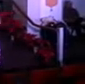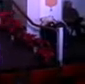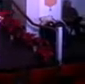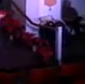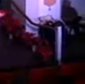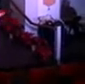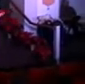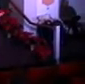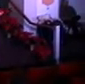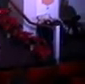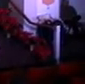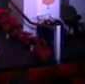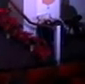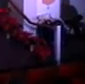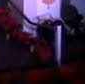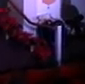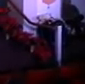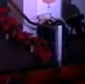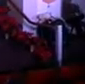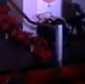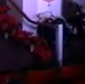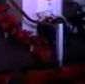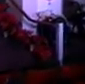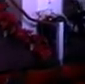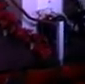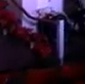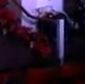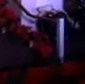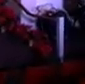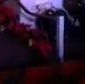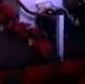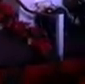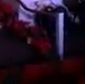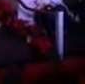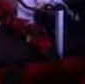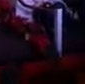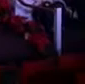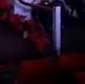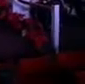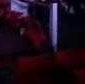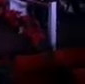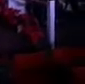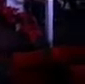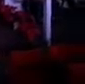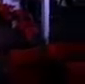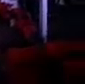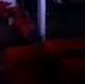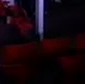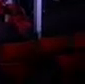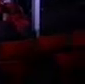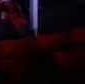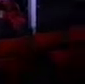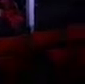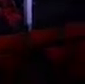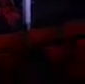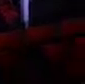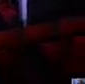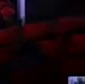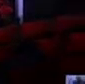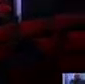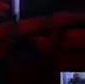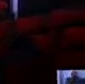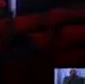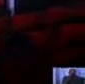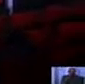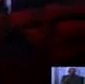Before I give the message this evening, I first of all like to thank Nicholas, who's interpreting for those who are deaf and hearing